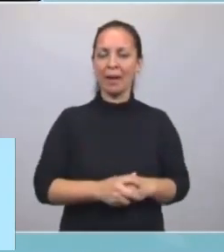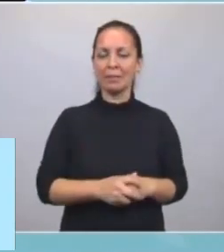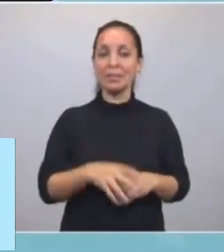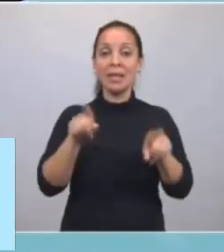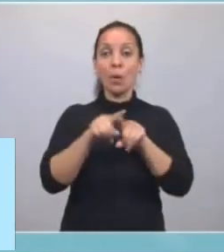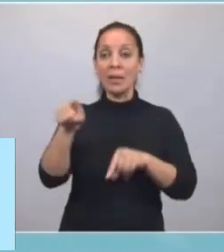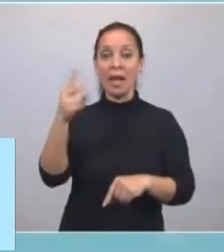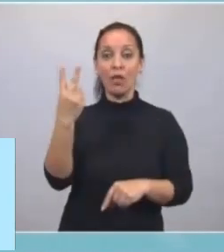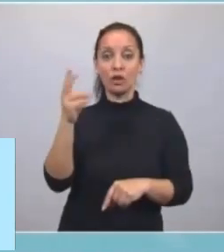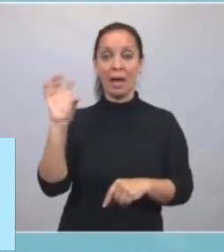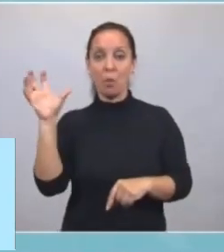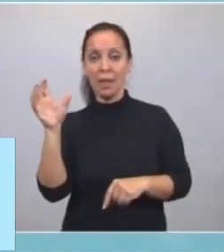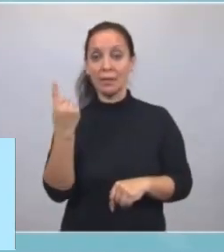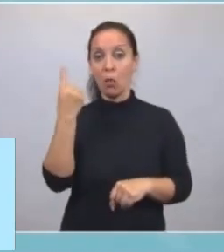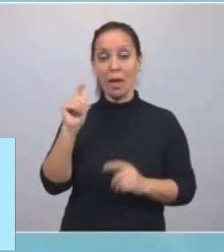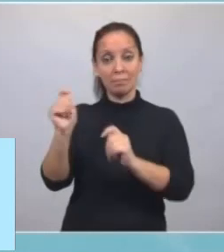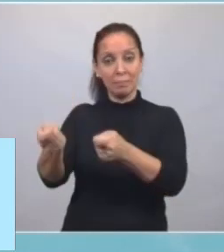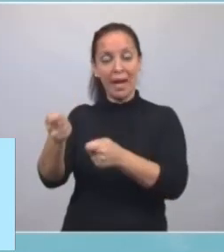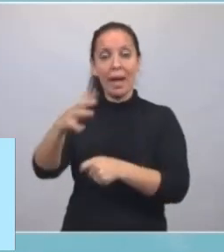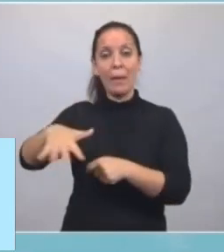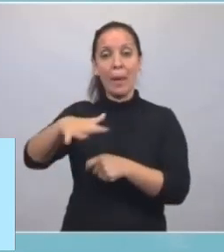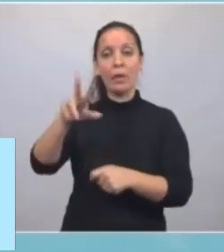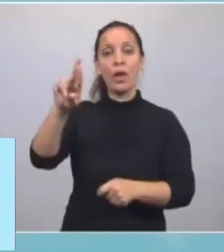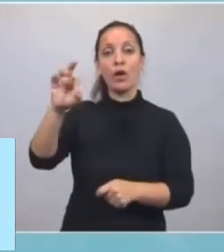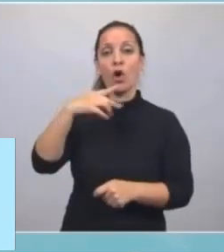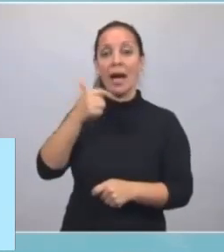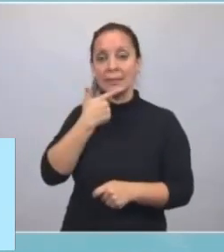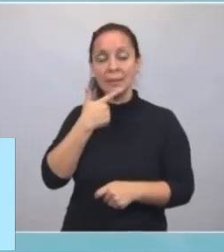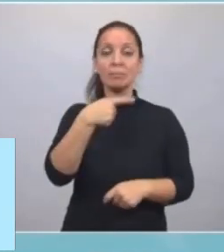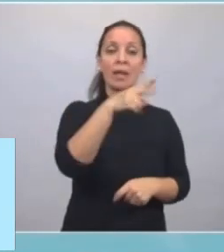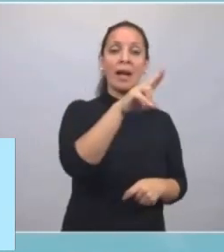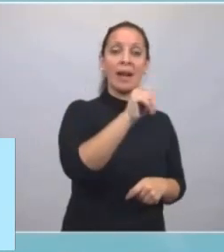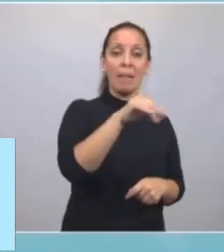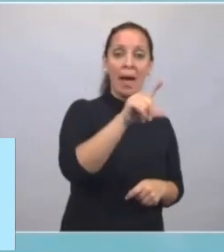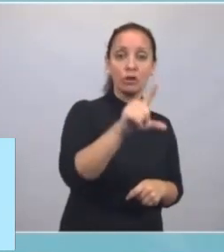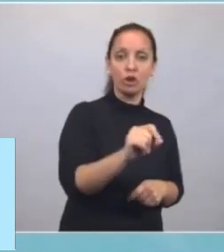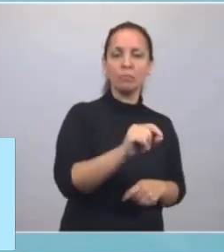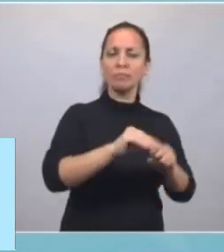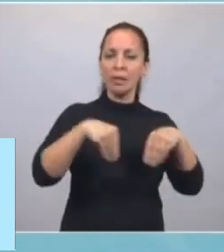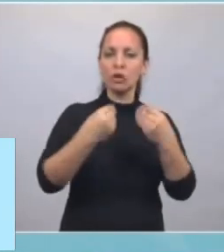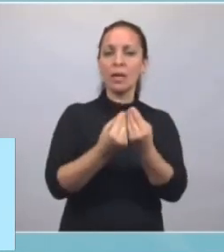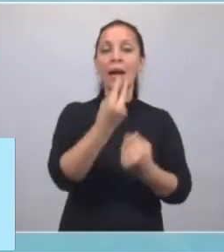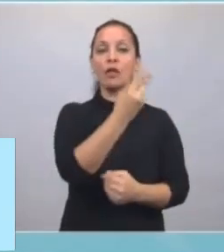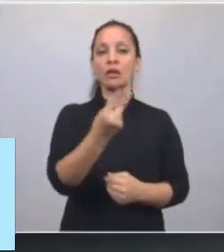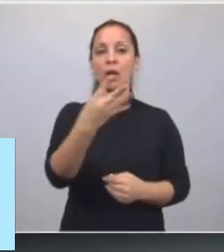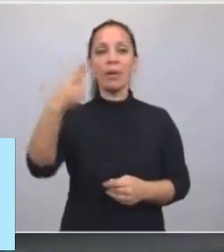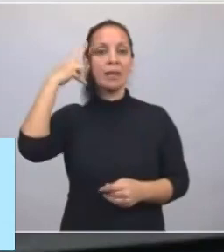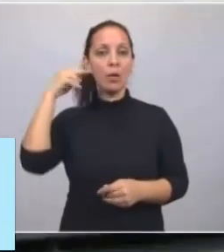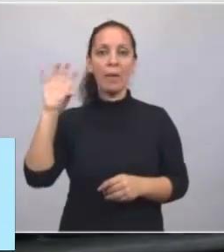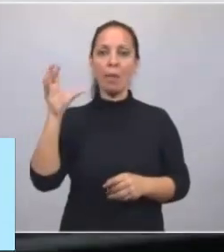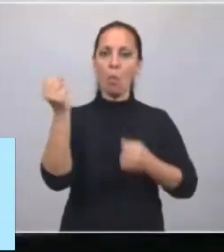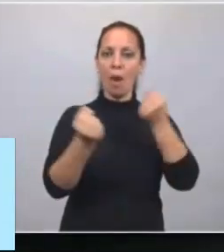rojas y la que trajimos para ramallo completamos 249 ambulancias entregadas